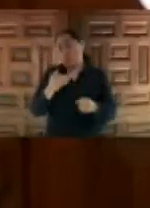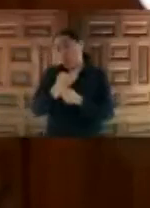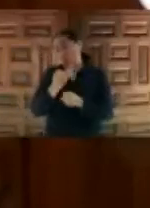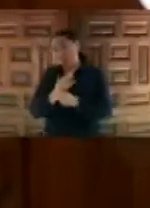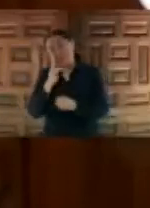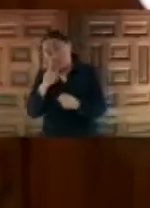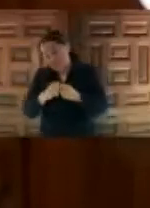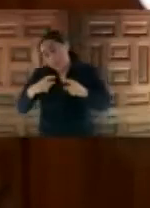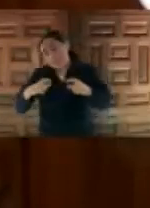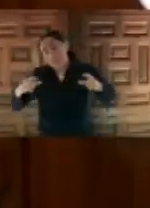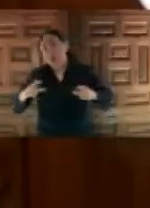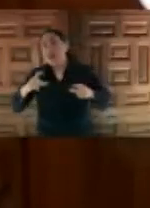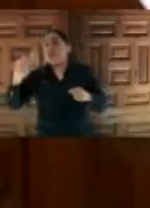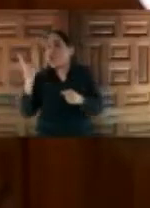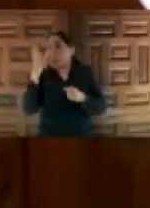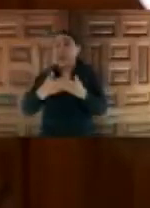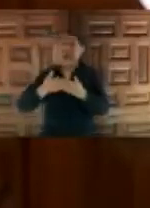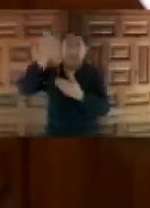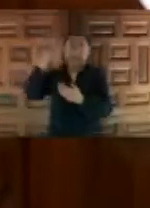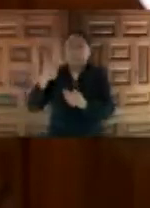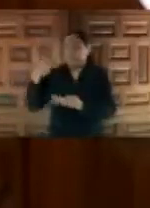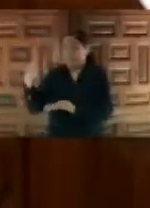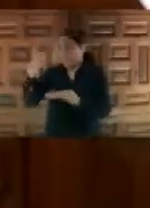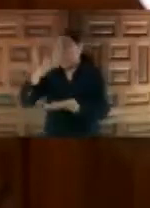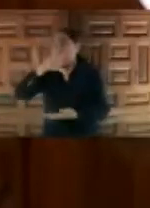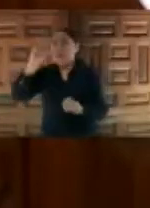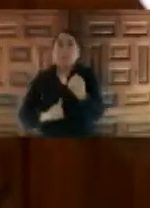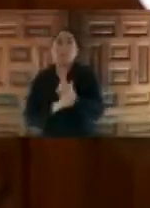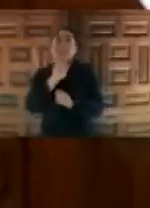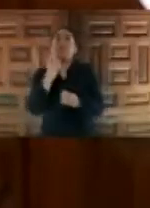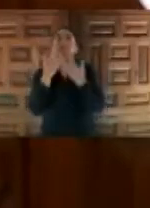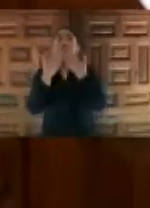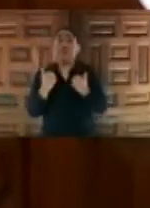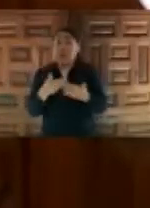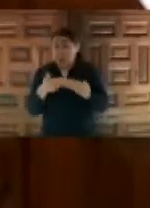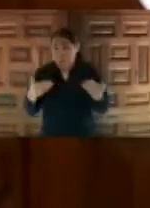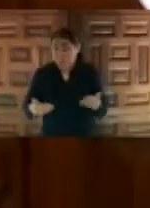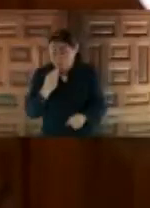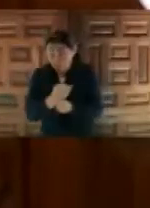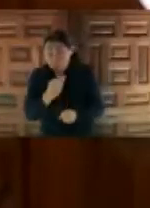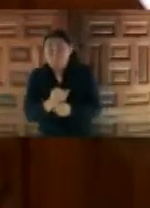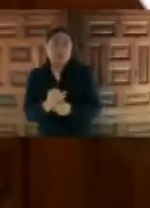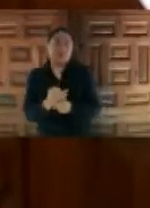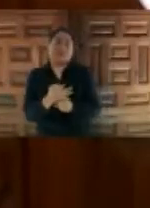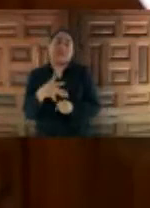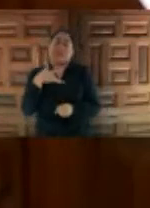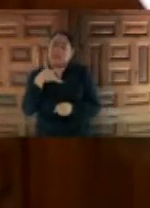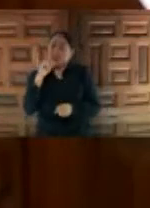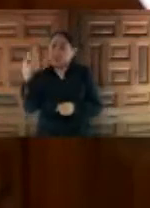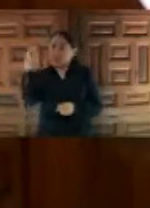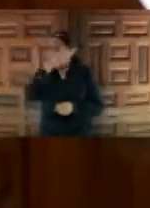de expansión de la educación superior donde había dinero, después tuvimos crisis, no había dinero y hoy estamos, me parece, en un momento muy, muy